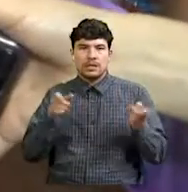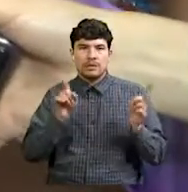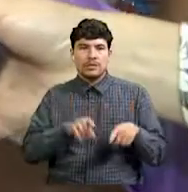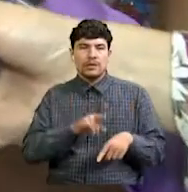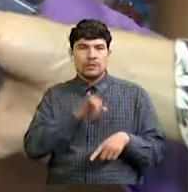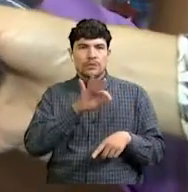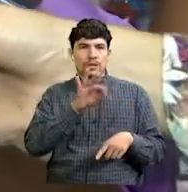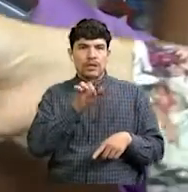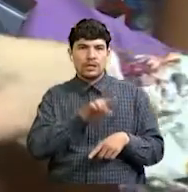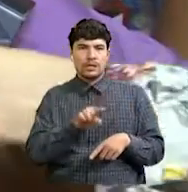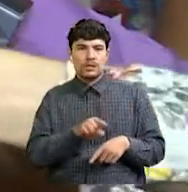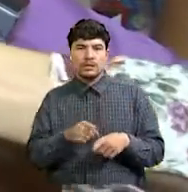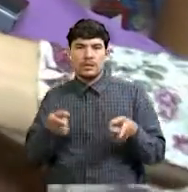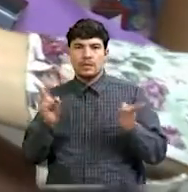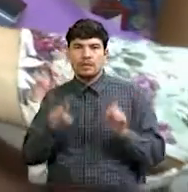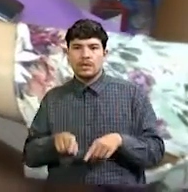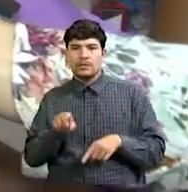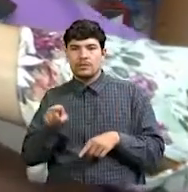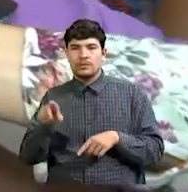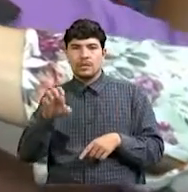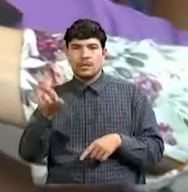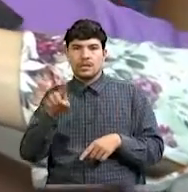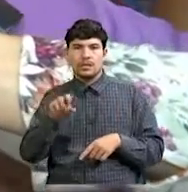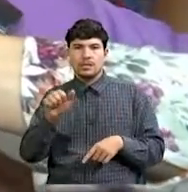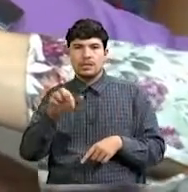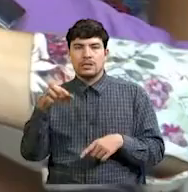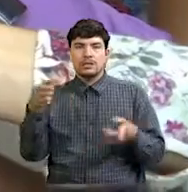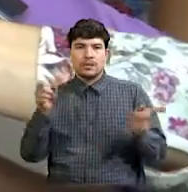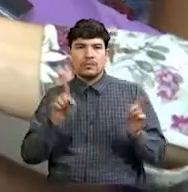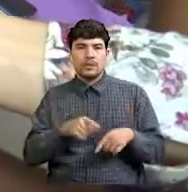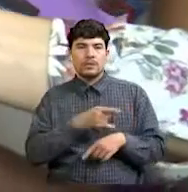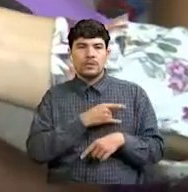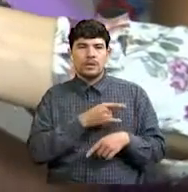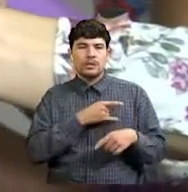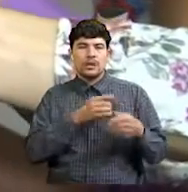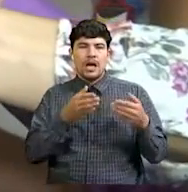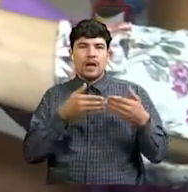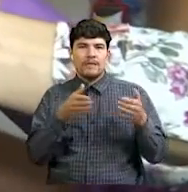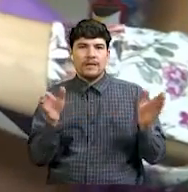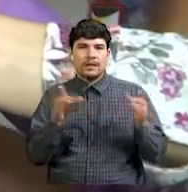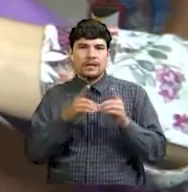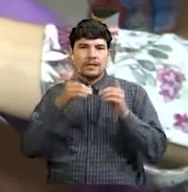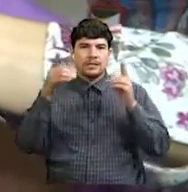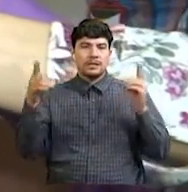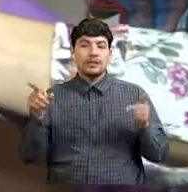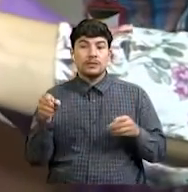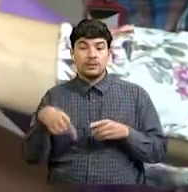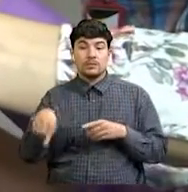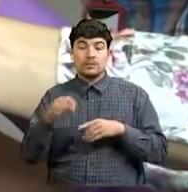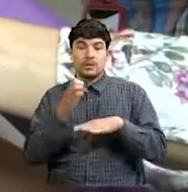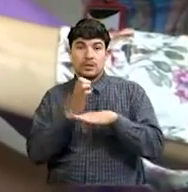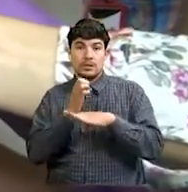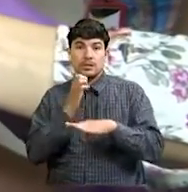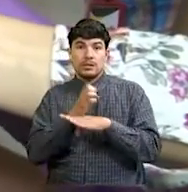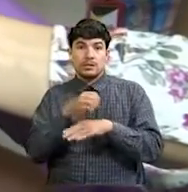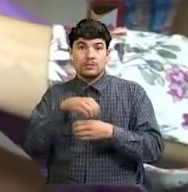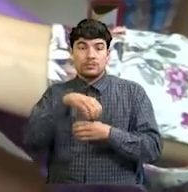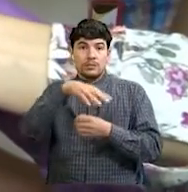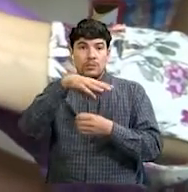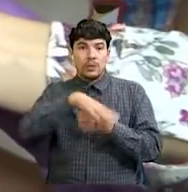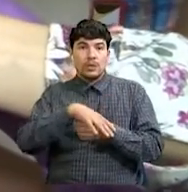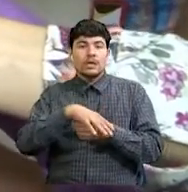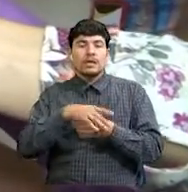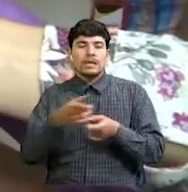las utes es esta la essap y está la universidad abierta y a distancia son entidades públicas